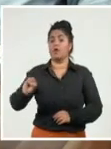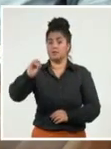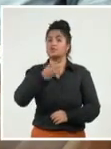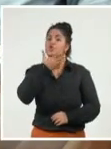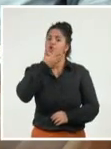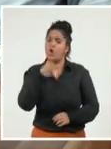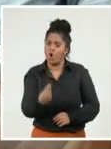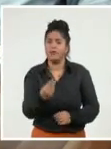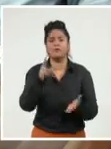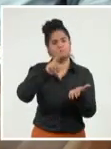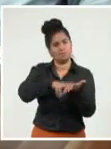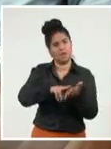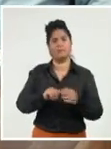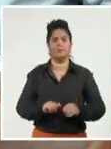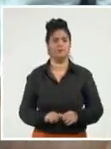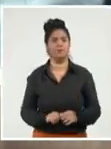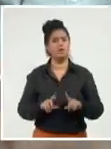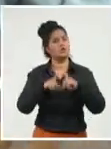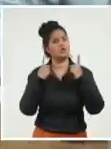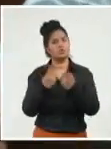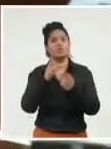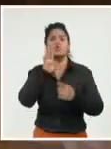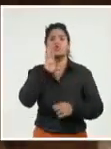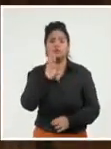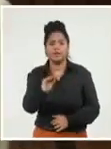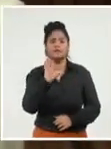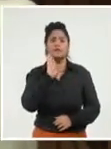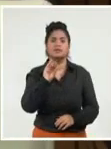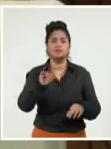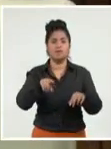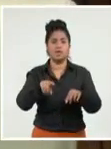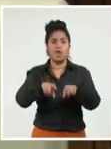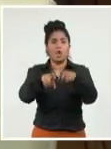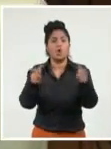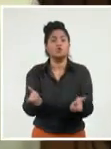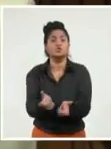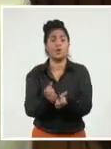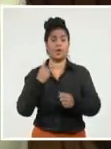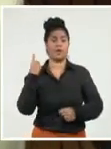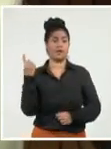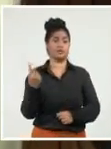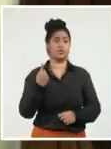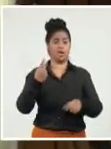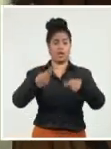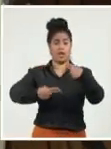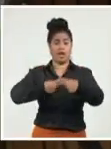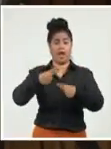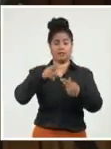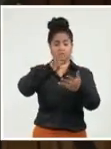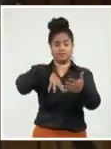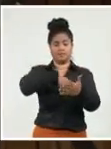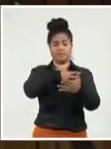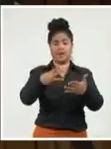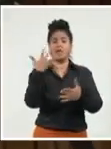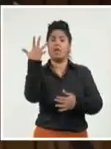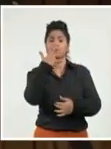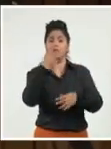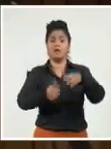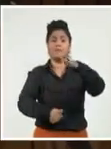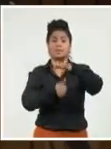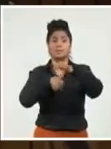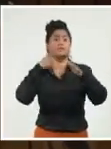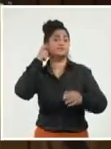es una cosa que hemos estado hablando del Consejo Nacional. Cuando hacíamos un esquemita de cuáles de nuestros presidentes de la FEU eran militantes del partido, una buena